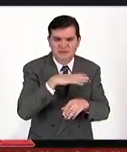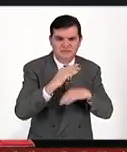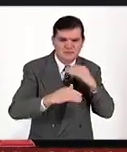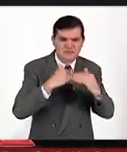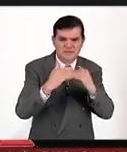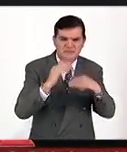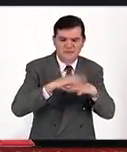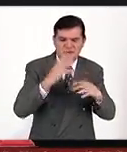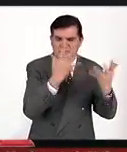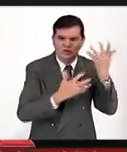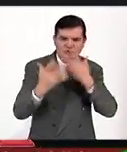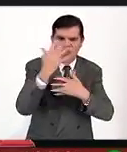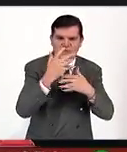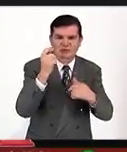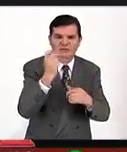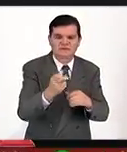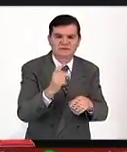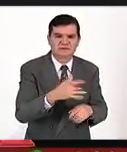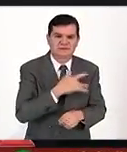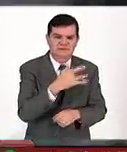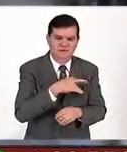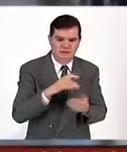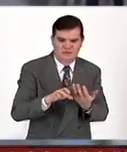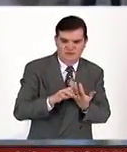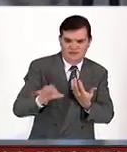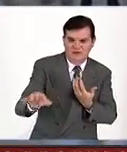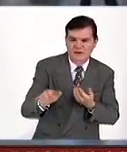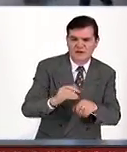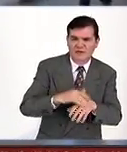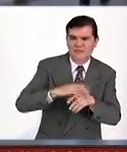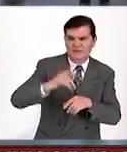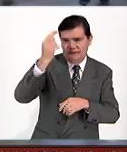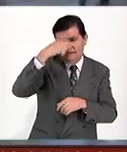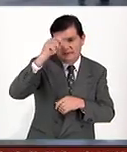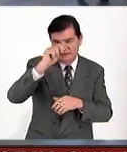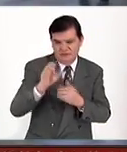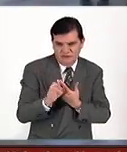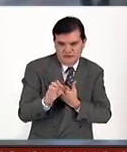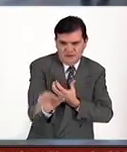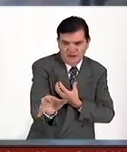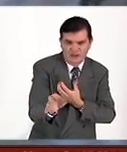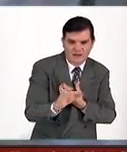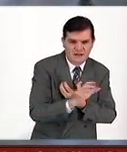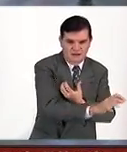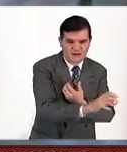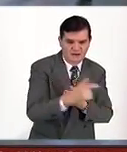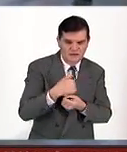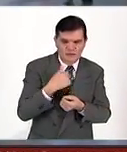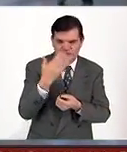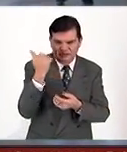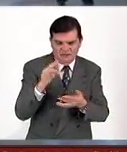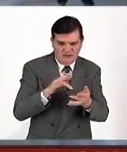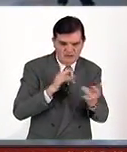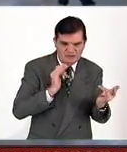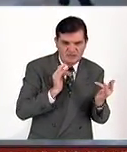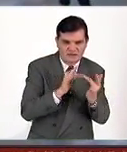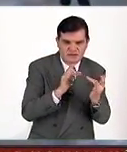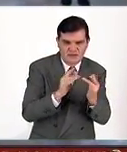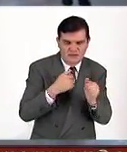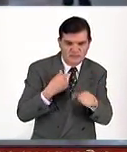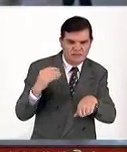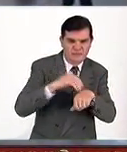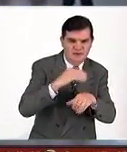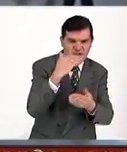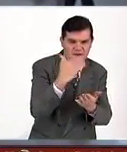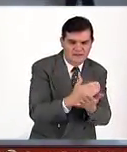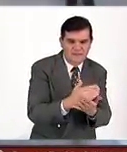una mayor confusión al sentirse excluidos de tecnologías. A veces sienten que no pueden intervenir para poner